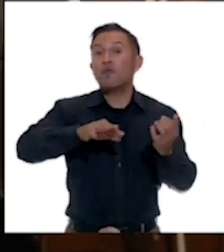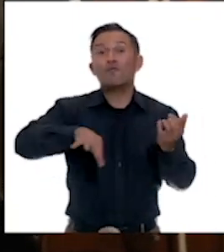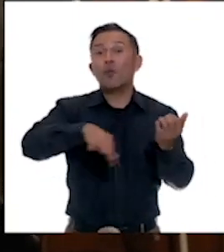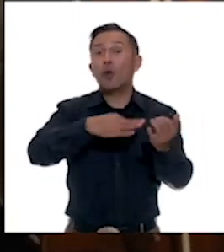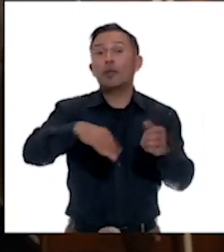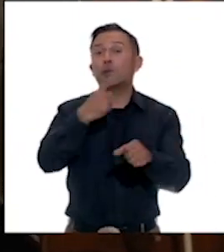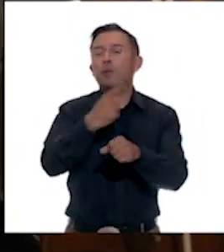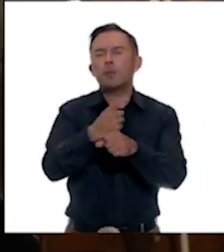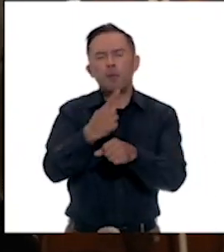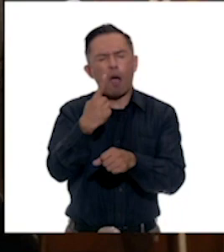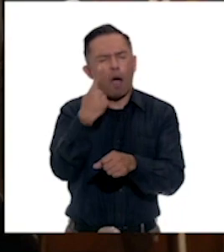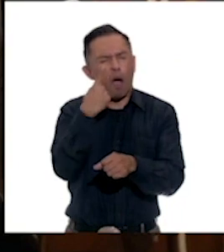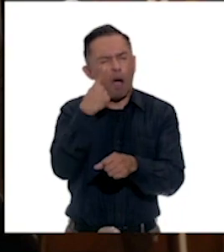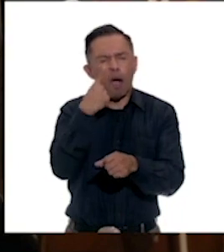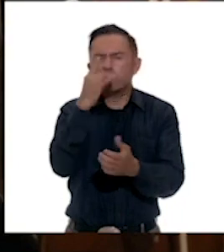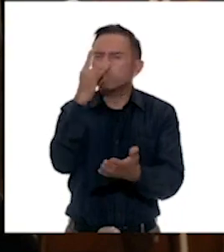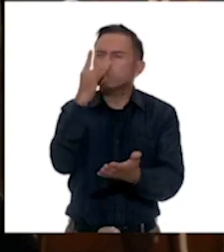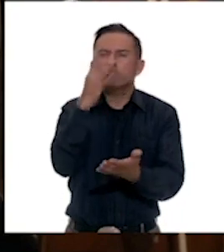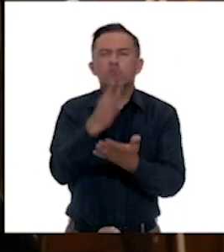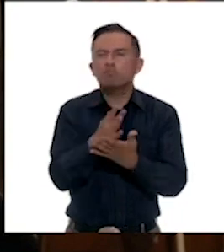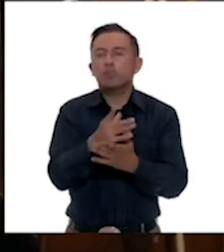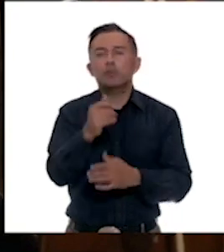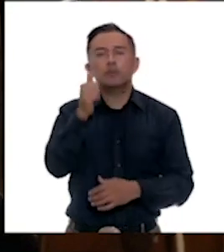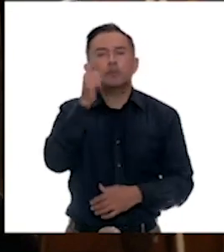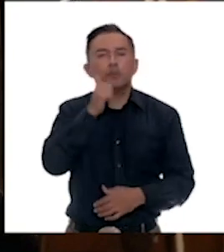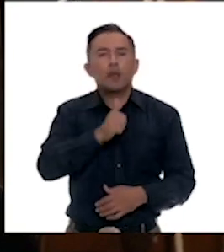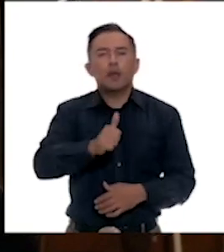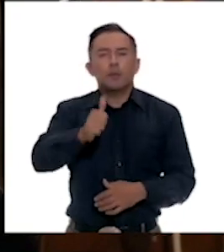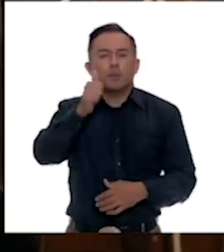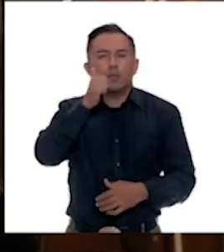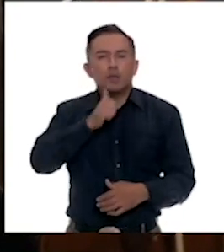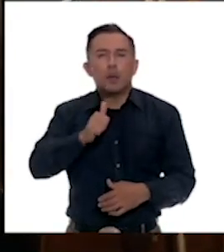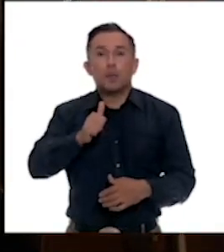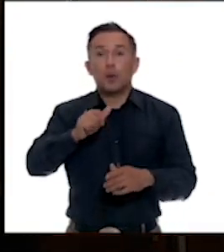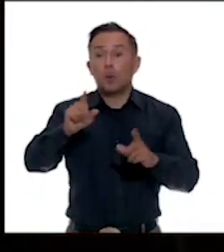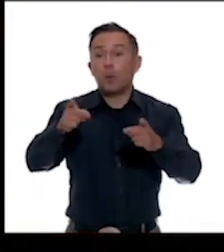siempre llevan la melodía en la orquesta.